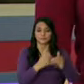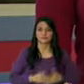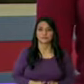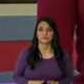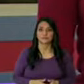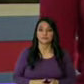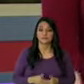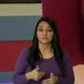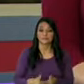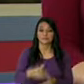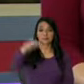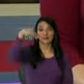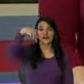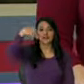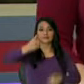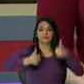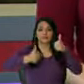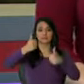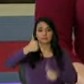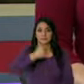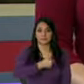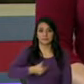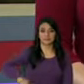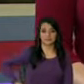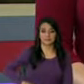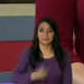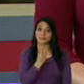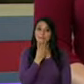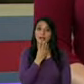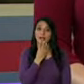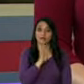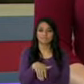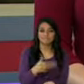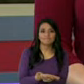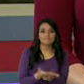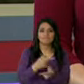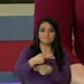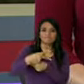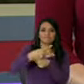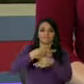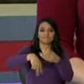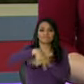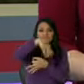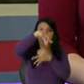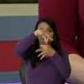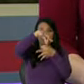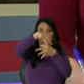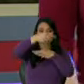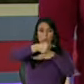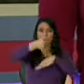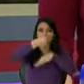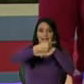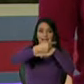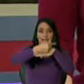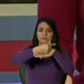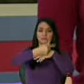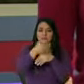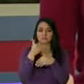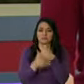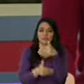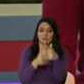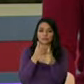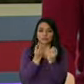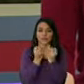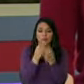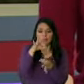de este día martes, el candidato presidencial Dalo Bucaram llegó hasta el Consejo Nacional Electoral, Delegación Guayas, para seguir el proceso de